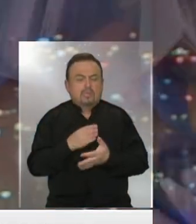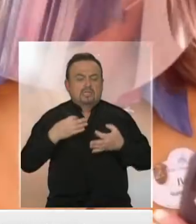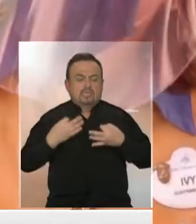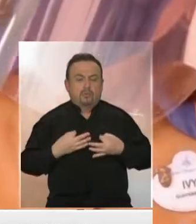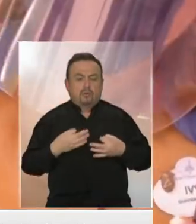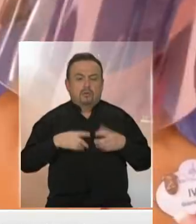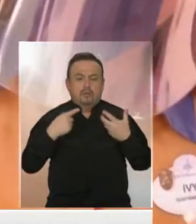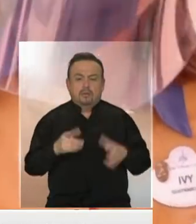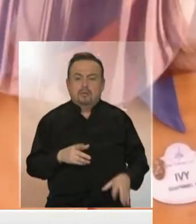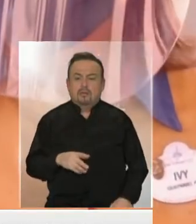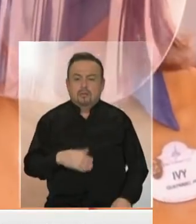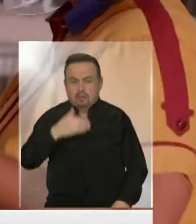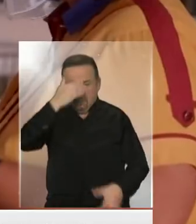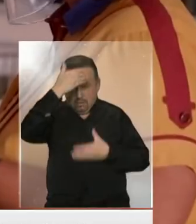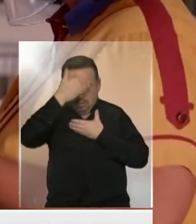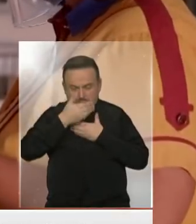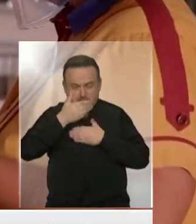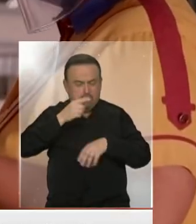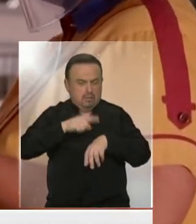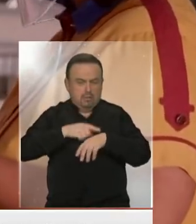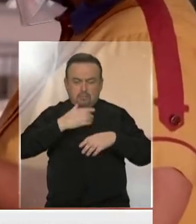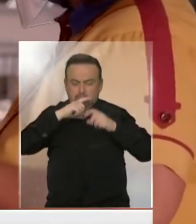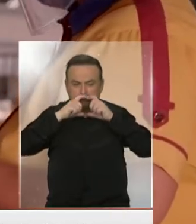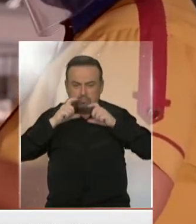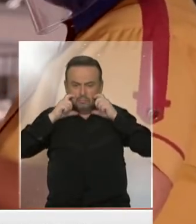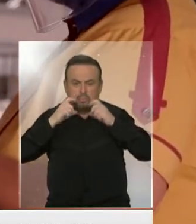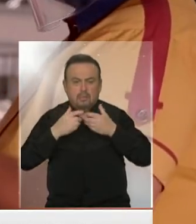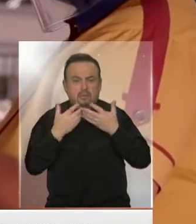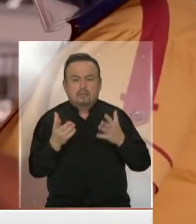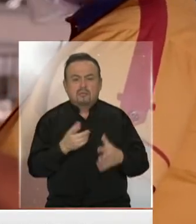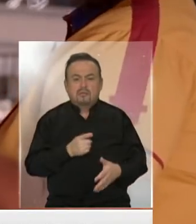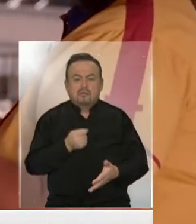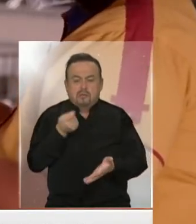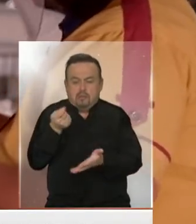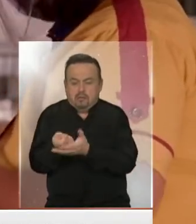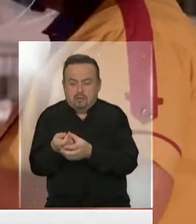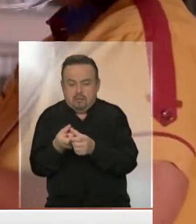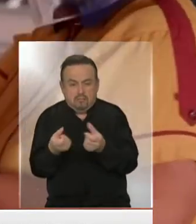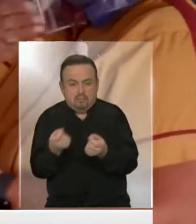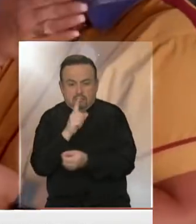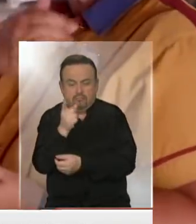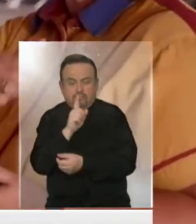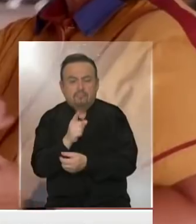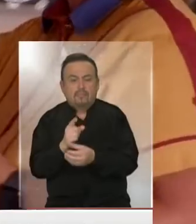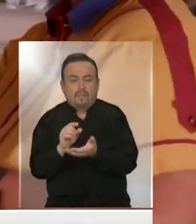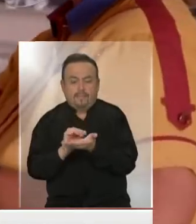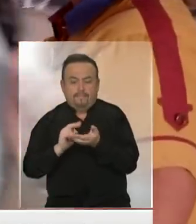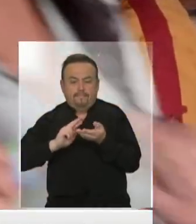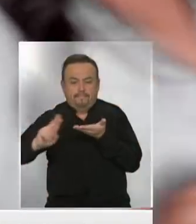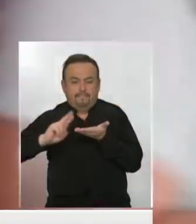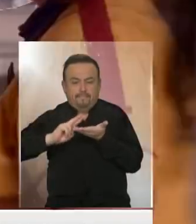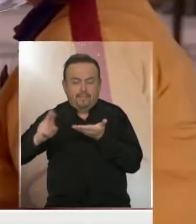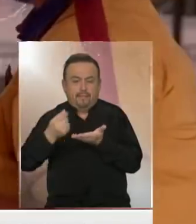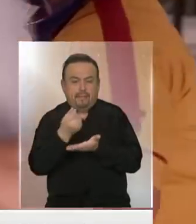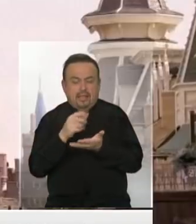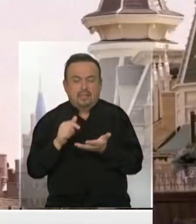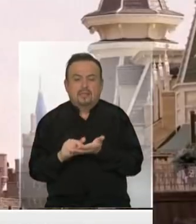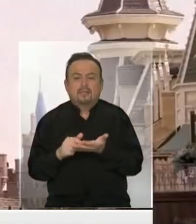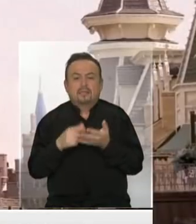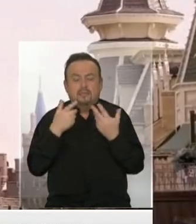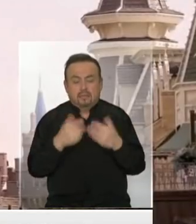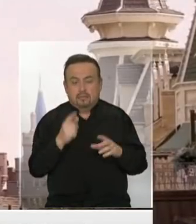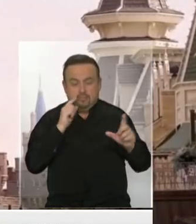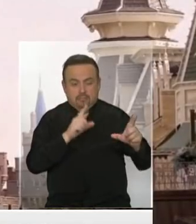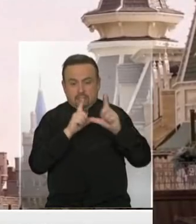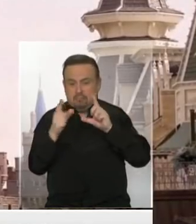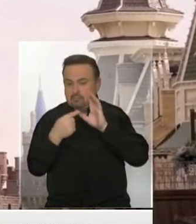seguridad. Se utilizaron mascarillas en todo momento. No se pudo pagar con efectivo para no transmitir obviamente el virus. Y además, como estamos viendo ahí en